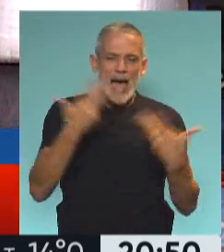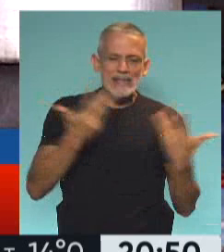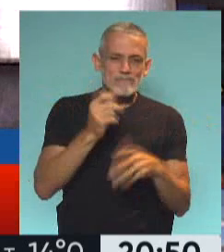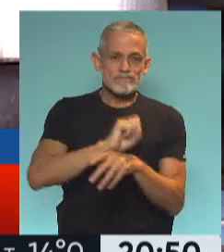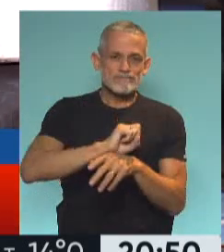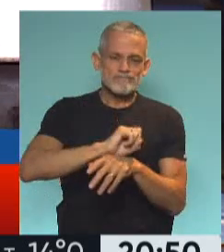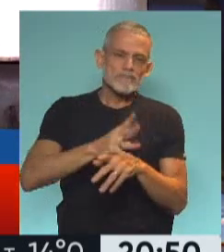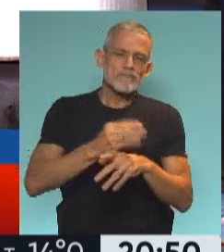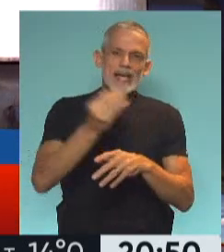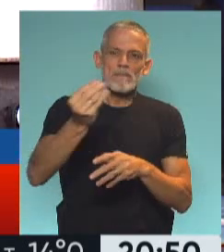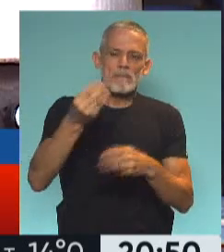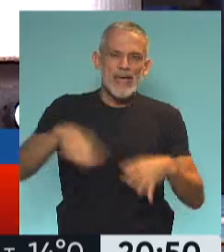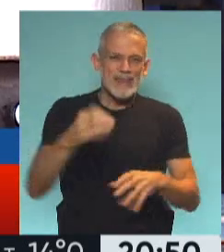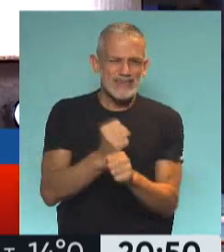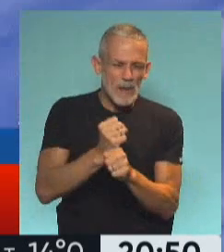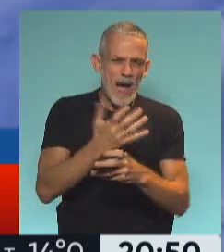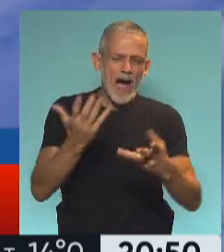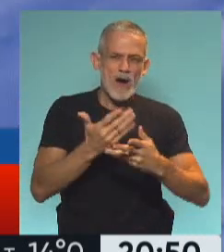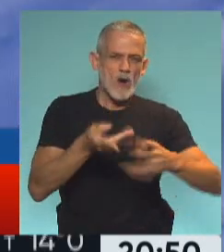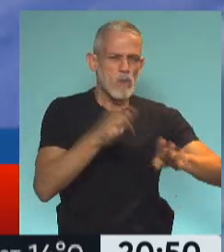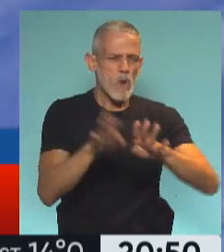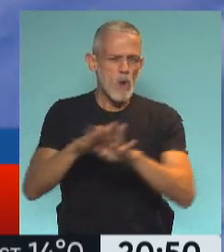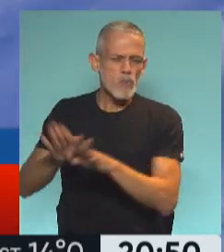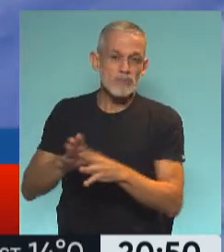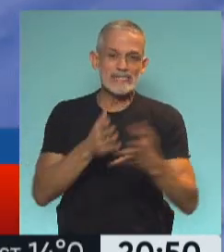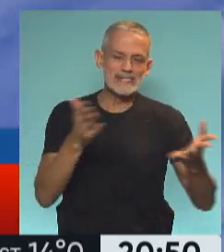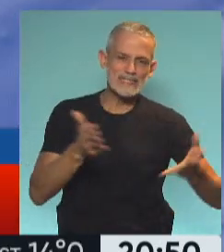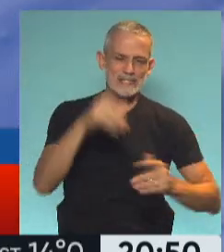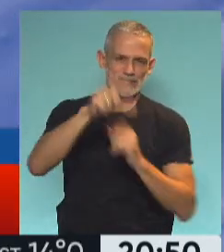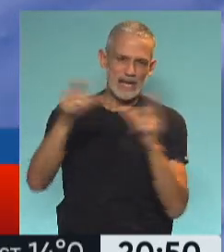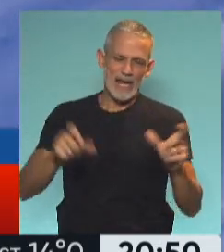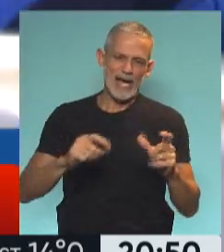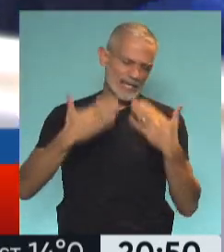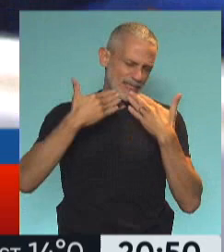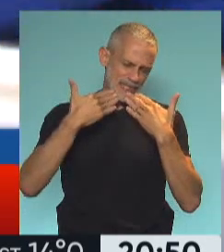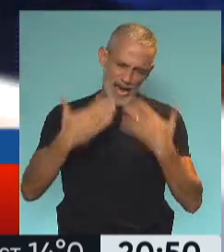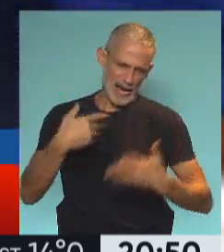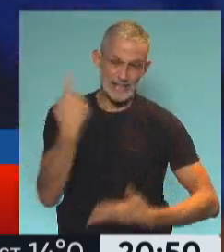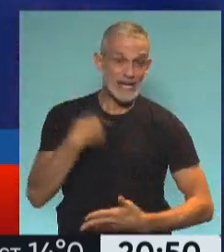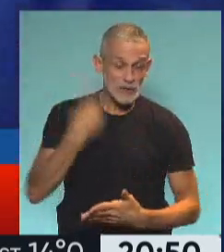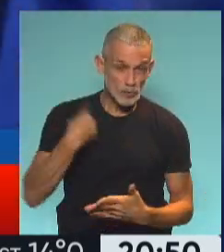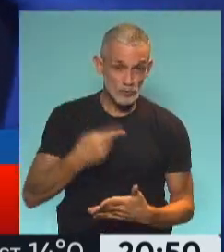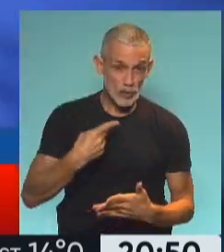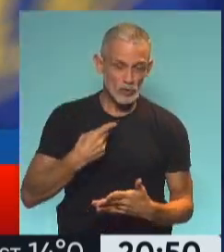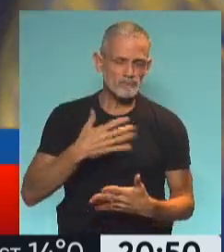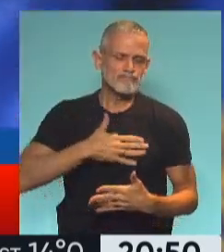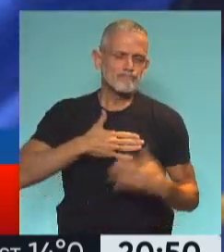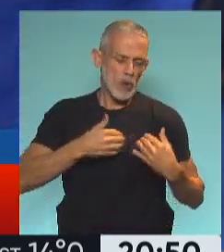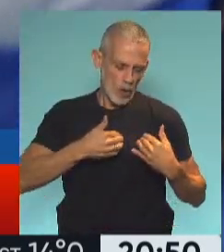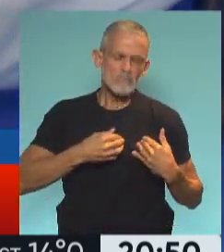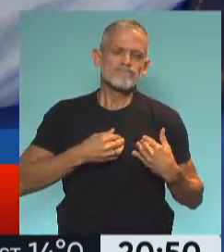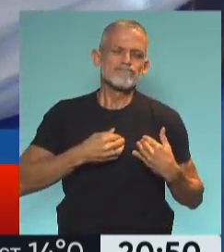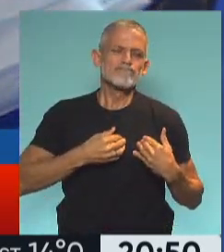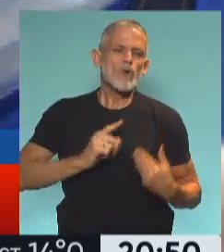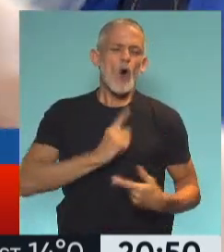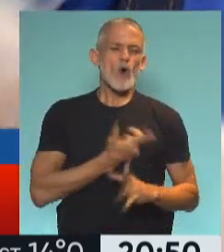pandemia, se quedaron sin trabajo, se cerró todo, así que no, la gente agradecida y nosotros el corazón se nos hincha